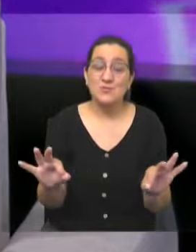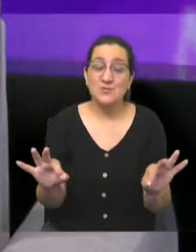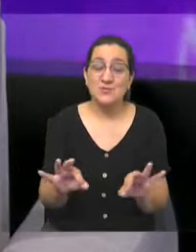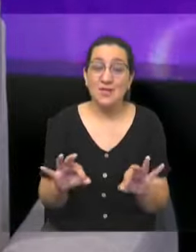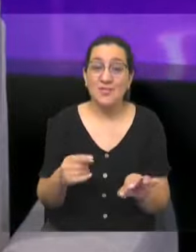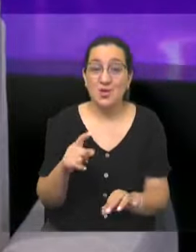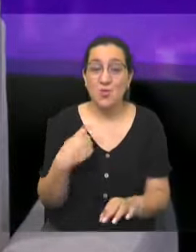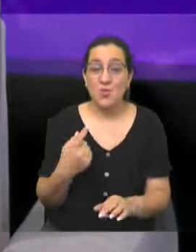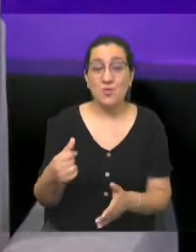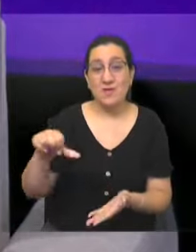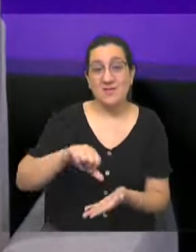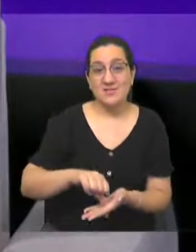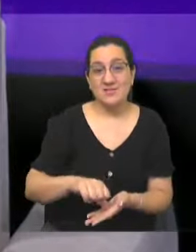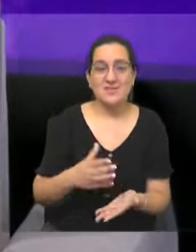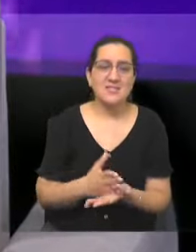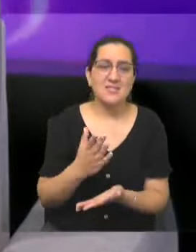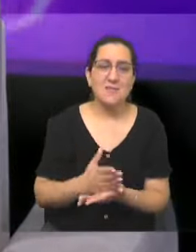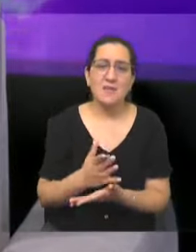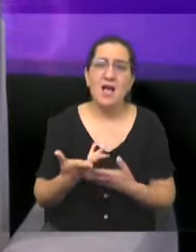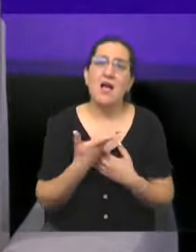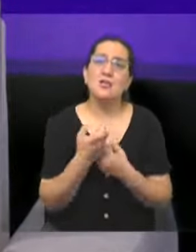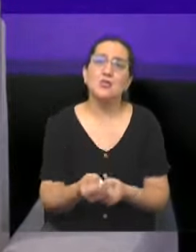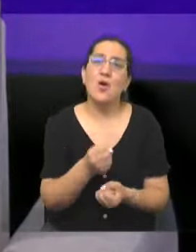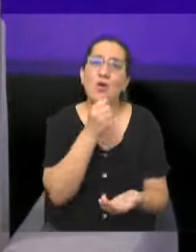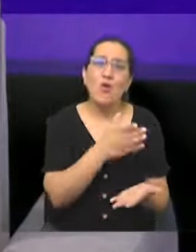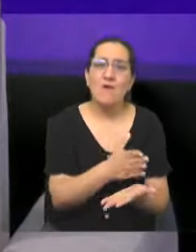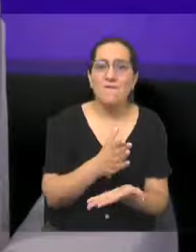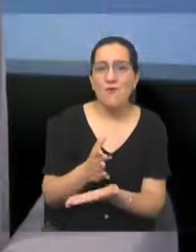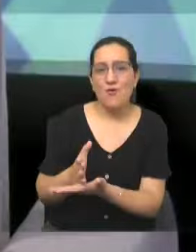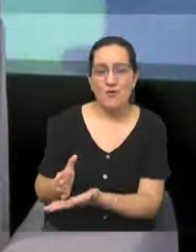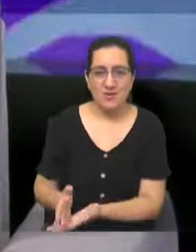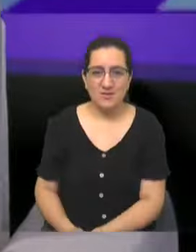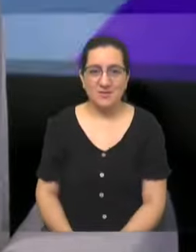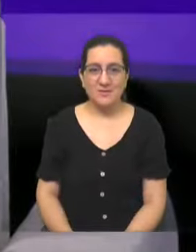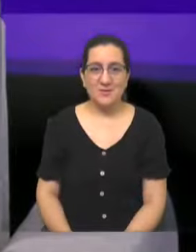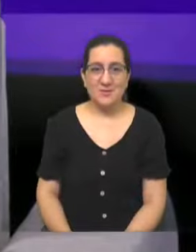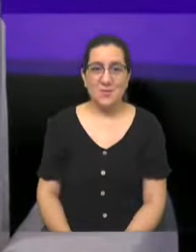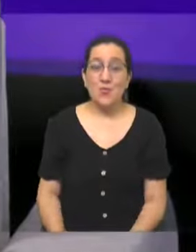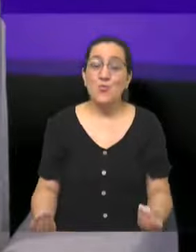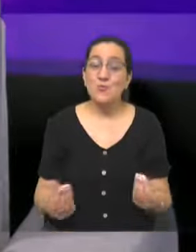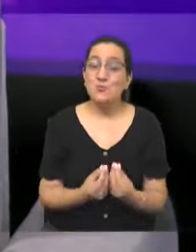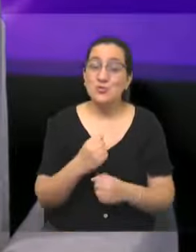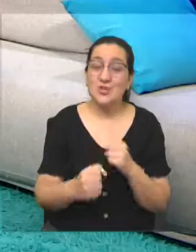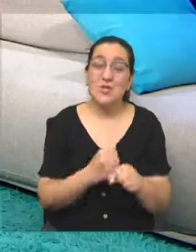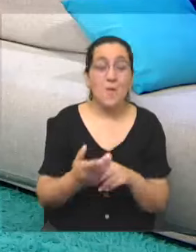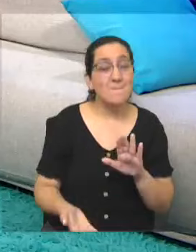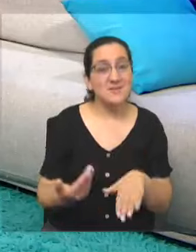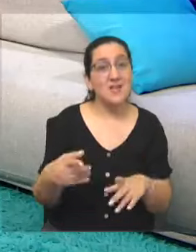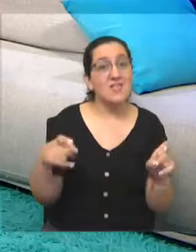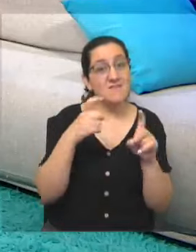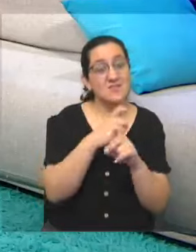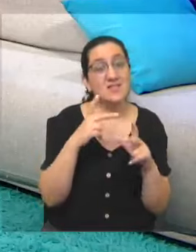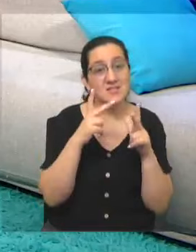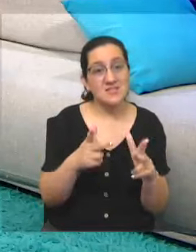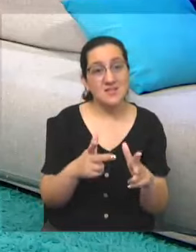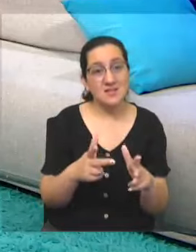que siempre está dispuesta a ayudar, a colaborar, siempre estás en la vuelta por muchísimos años más, Cristina. Y qué difícil es decir Cristina